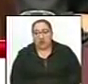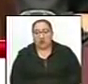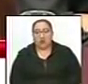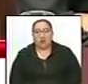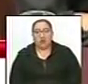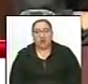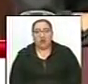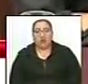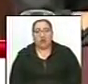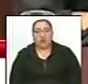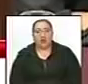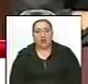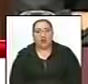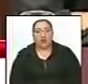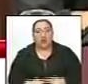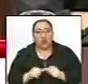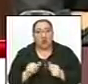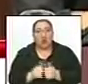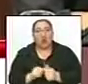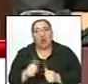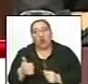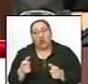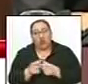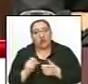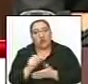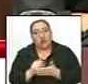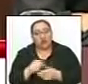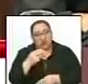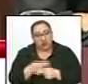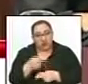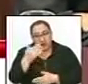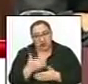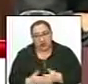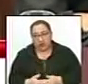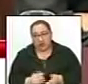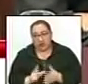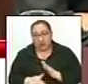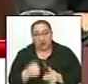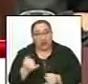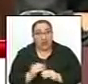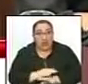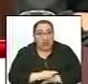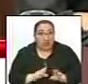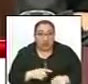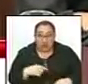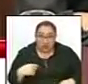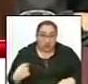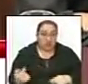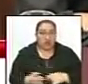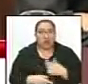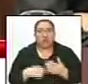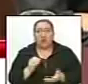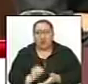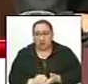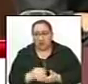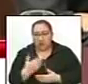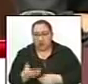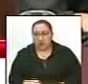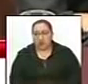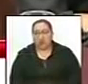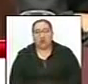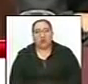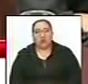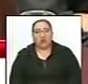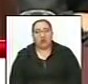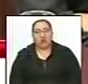sigue y continúa cuando hay otros congresistas que están anotados en la lista. Luego que termine la rueda de oradores, si gusta, le puedo